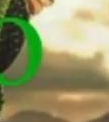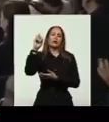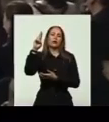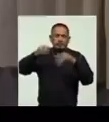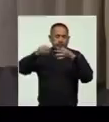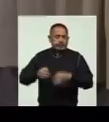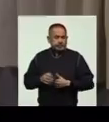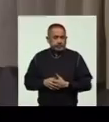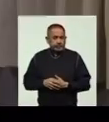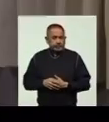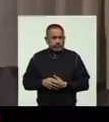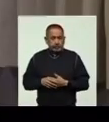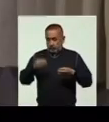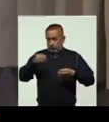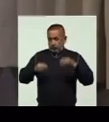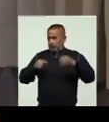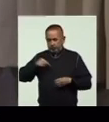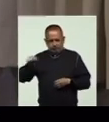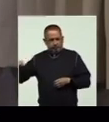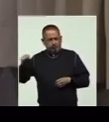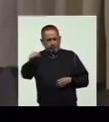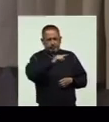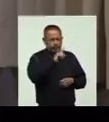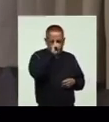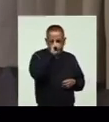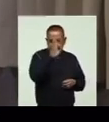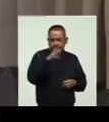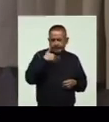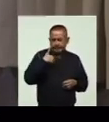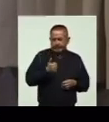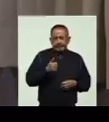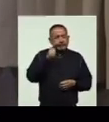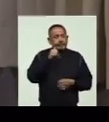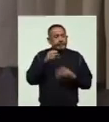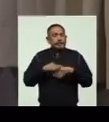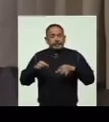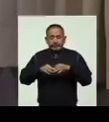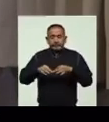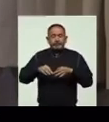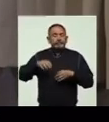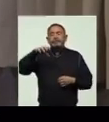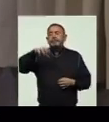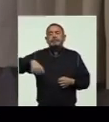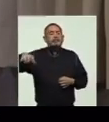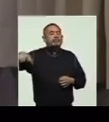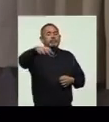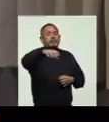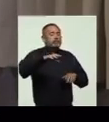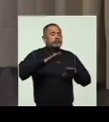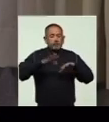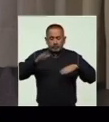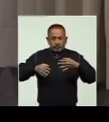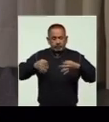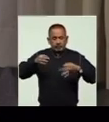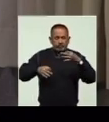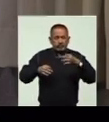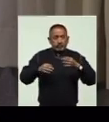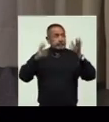nosotros entendemos muy bien que la función jurisdiccional no buscamos